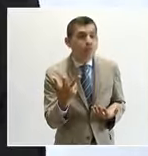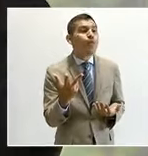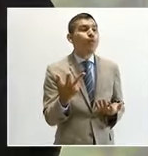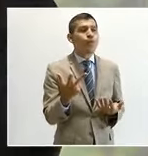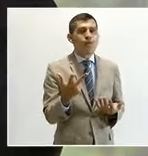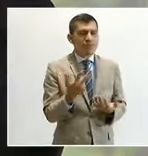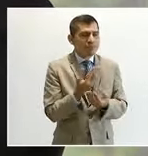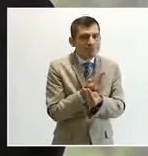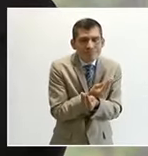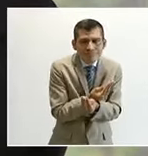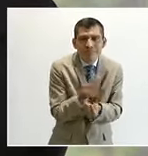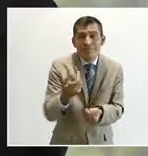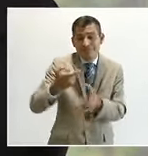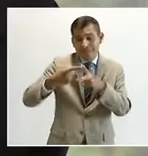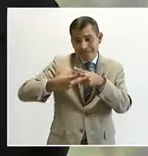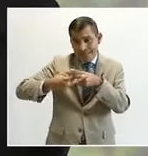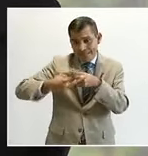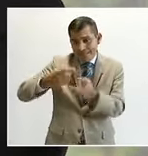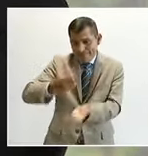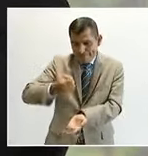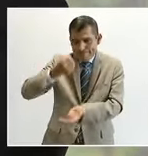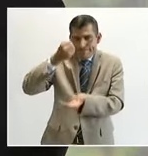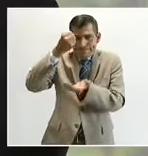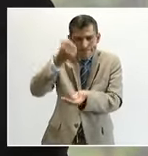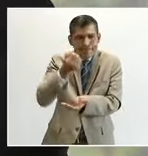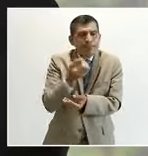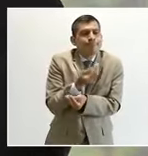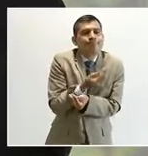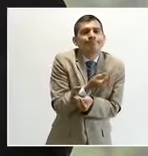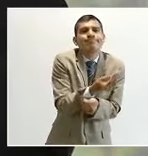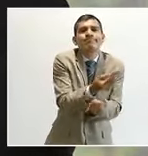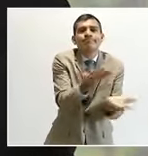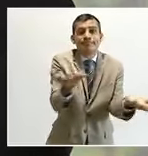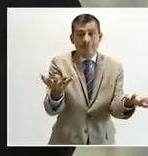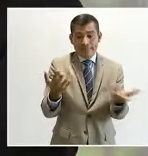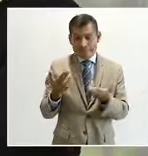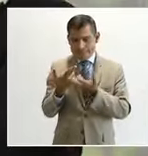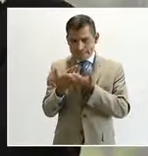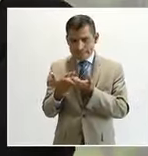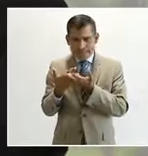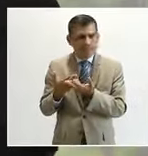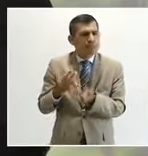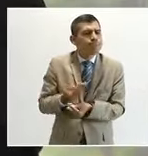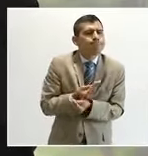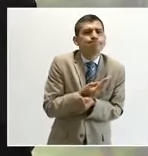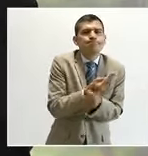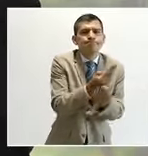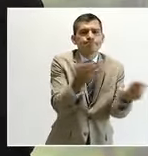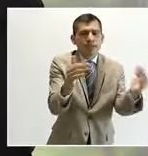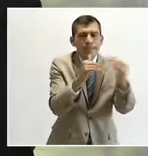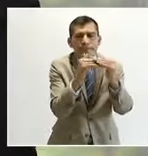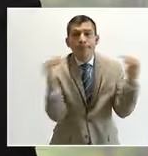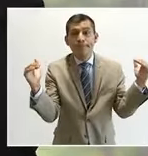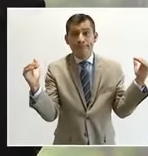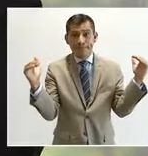del ingreso de la riqueza no es posible que